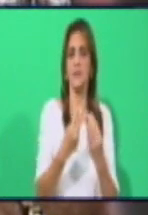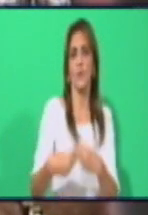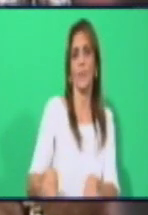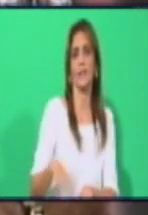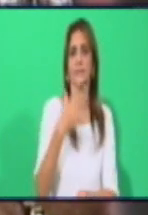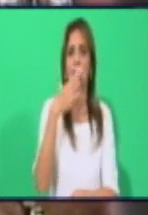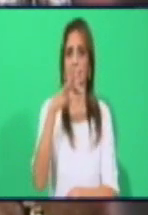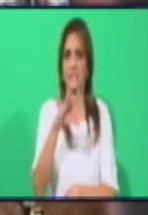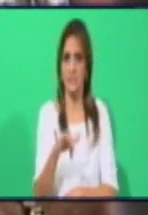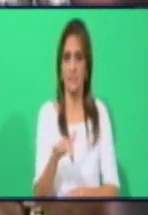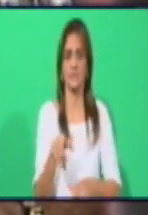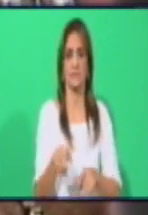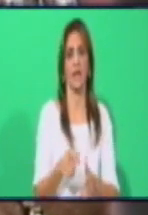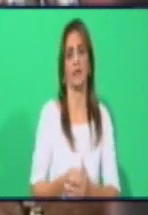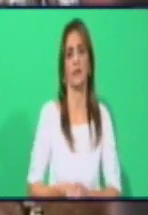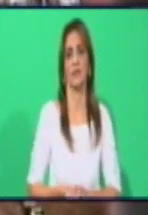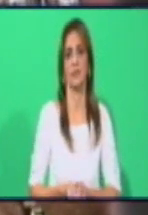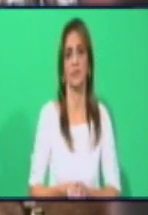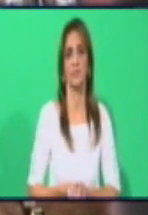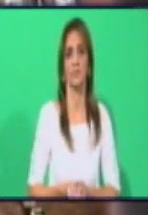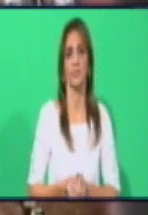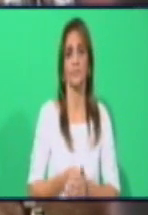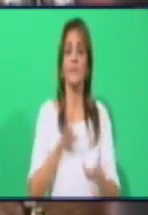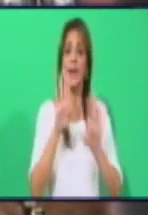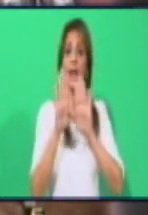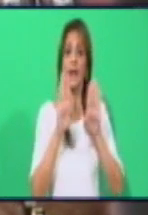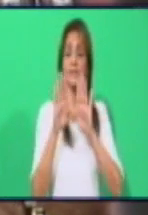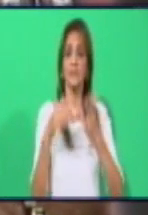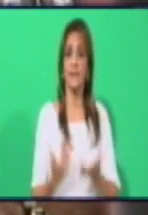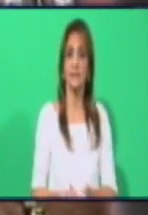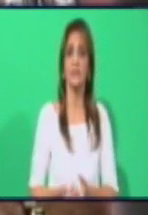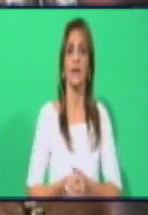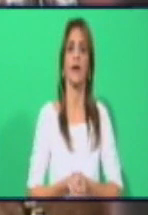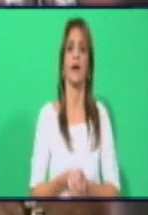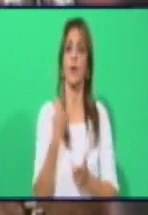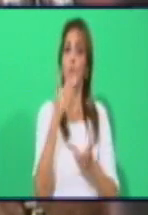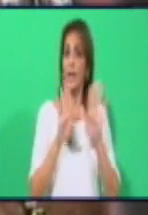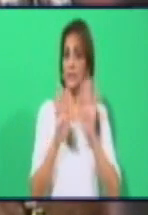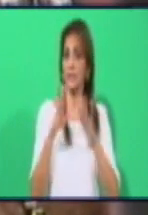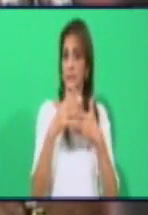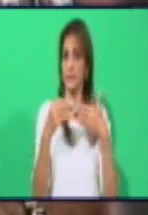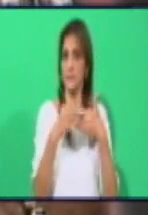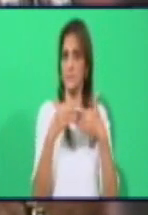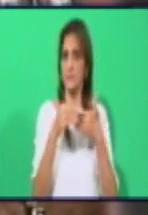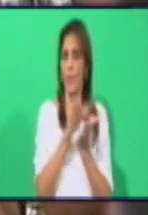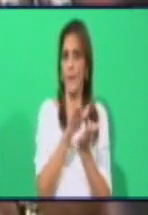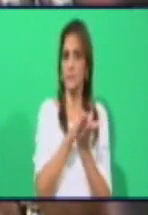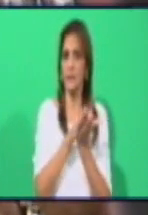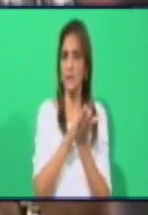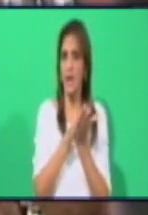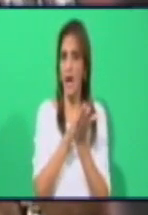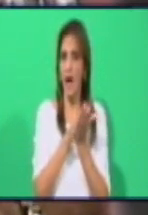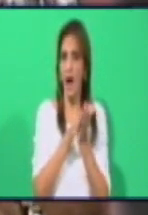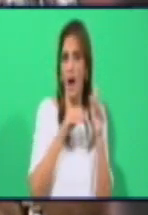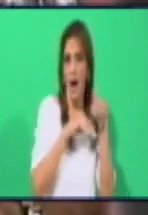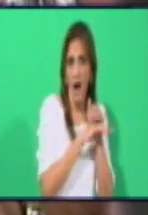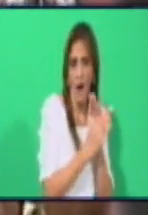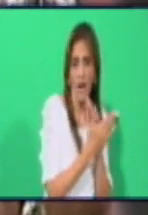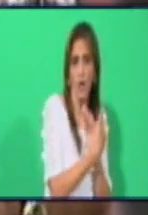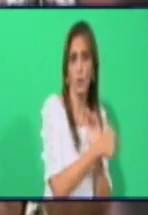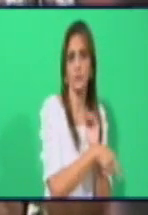medidas adoptadas. En el caso de la tienda panamericana La Primavera, mantenía oculto, en el